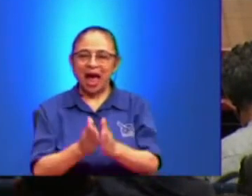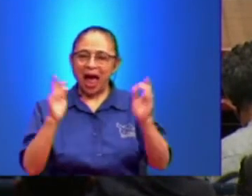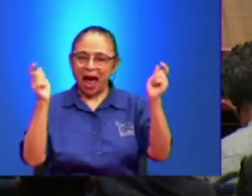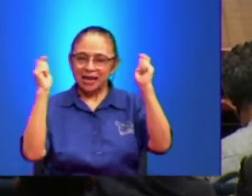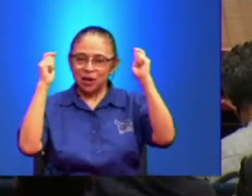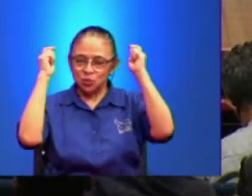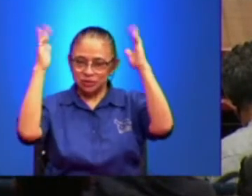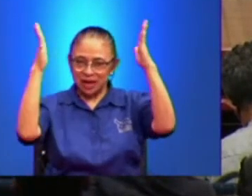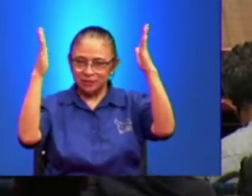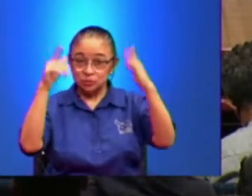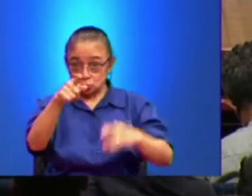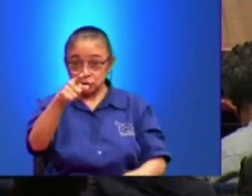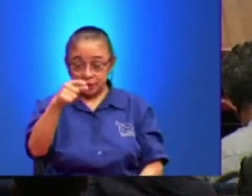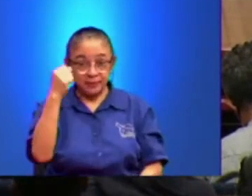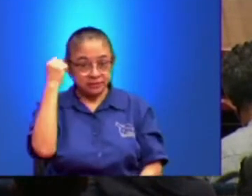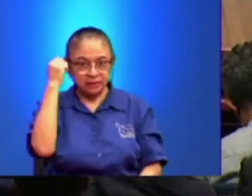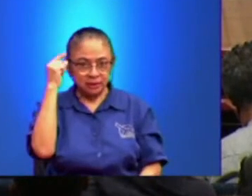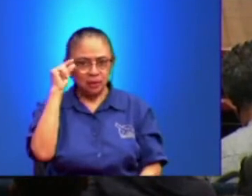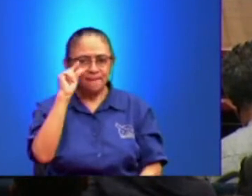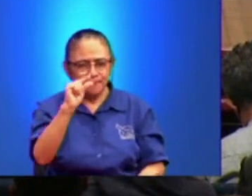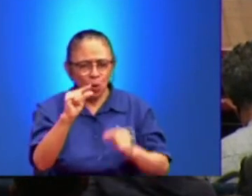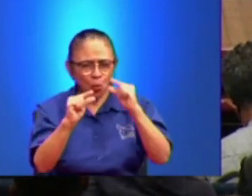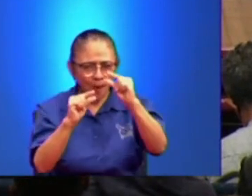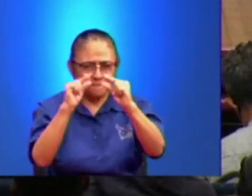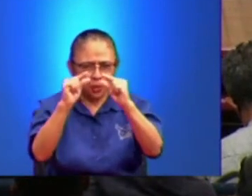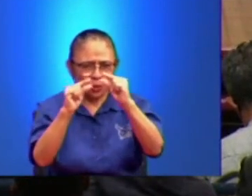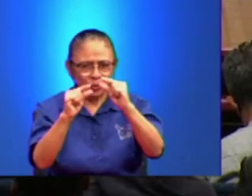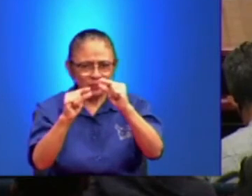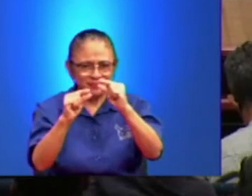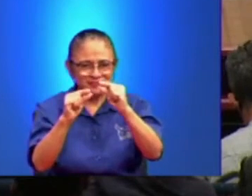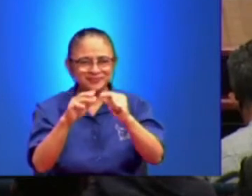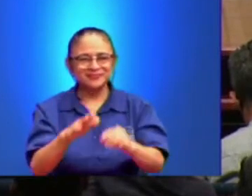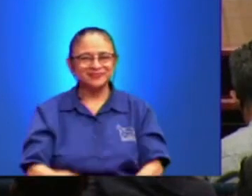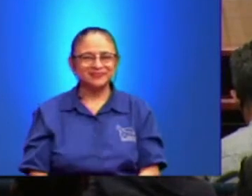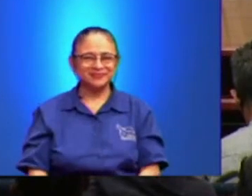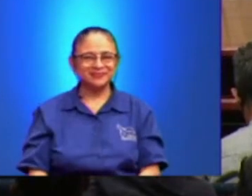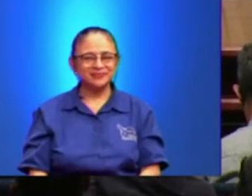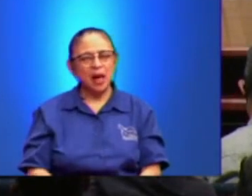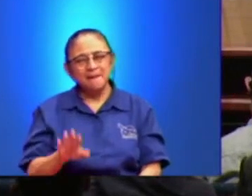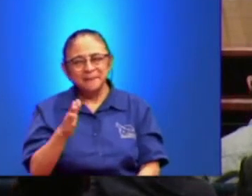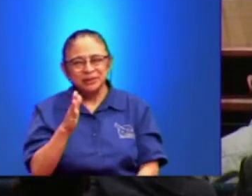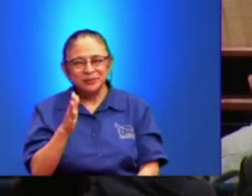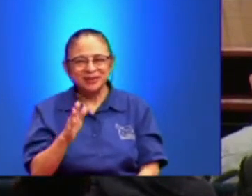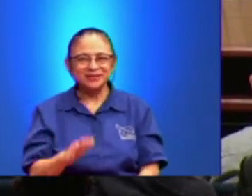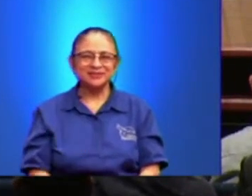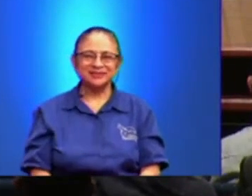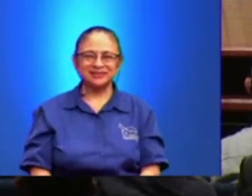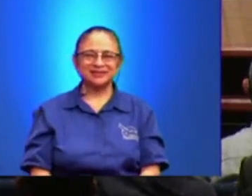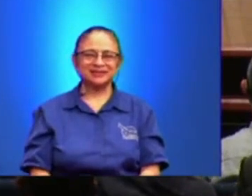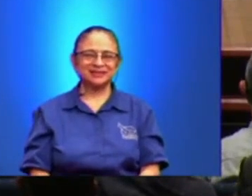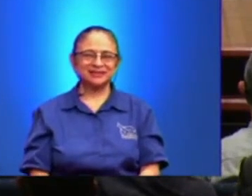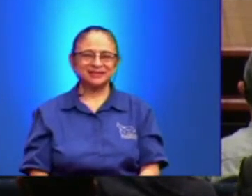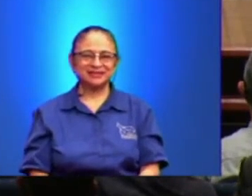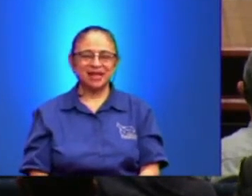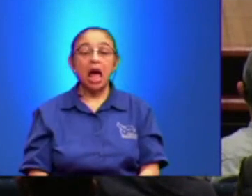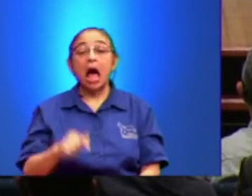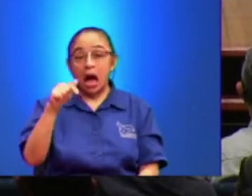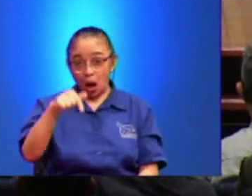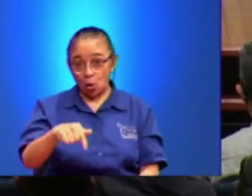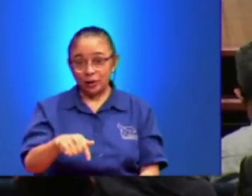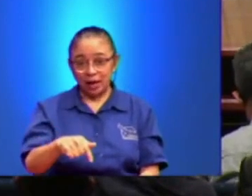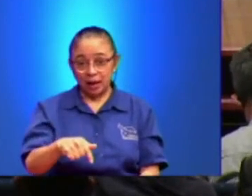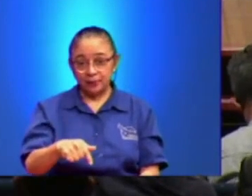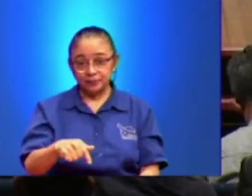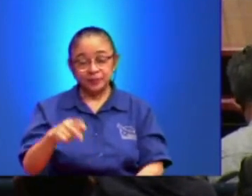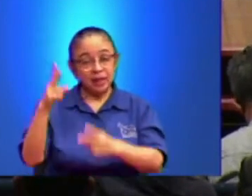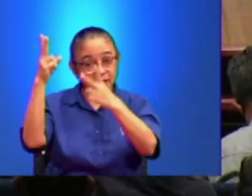si no voy dando a entender un poco ya vamos llegando a pénjamo verdad primero dios bueno entonces ahora en el kata